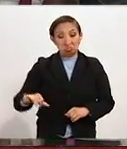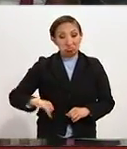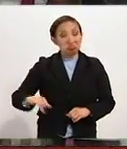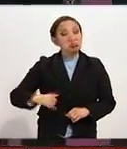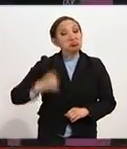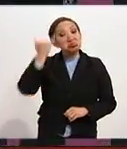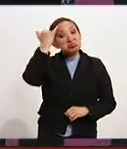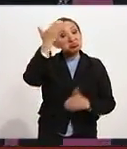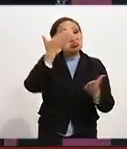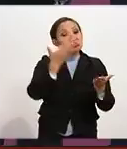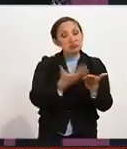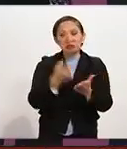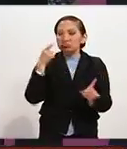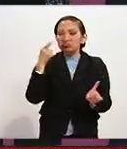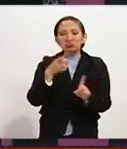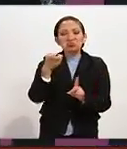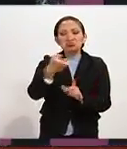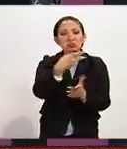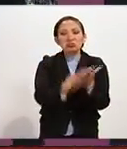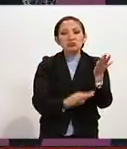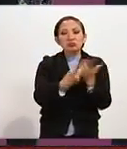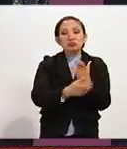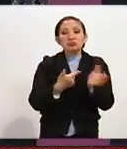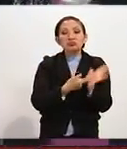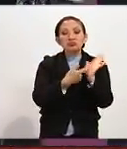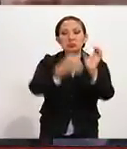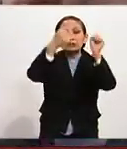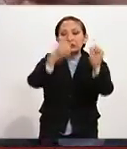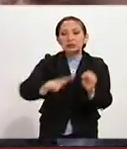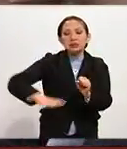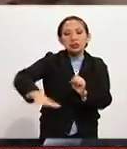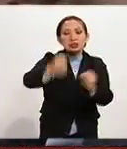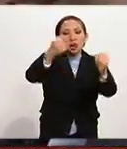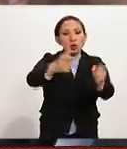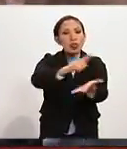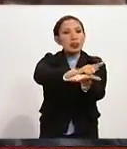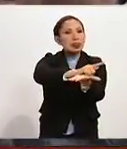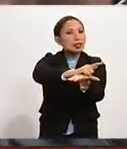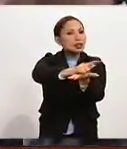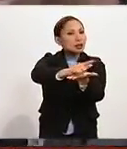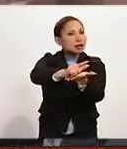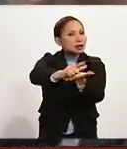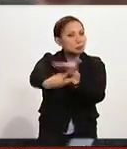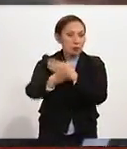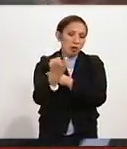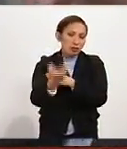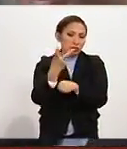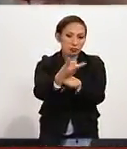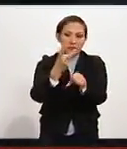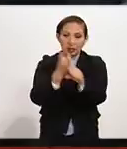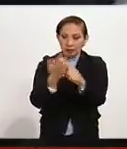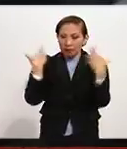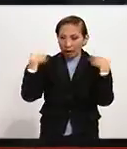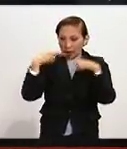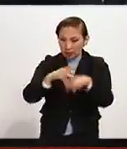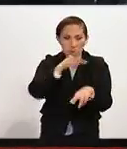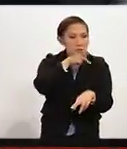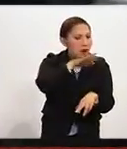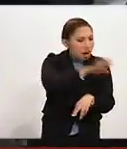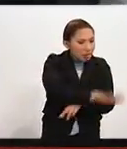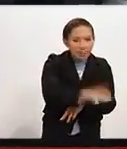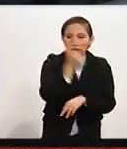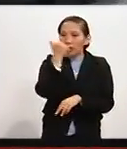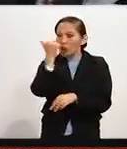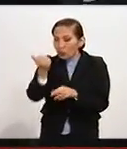Interesante propuesta. Dijo que el propósito del programa es garantizar entornos más seguros y limpios, por lo que invitó a profesores, padres de